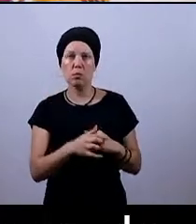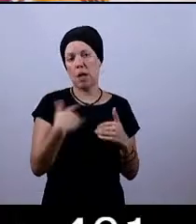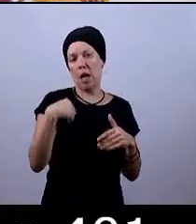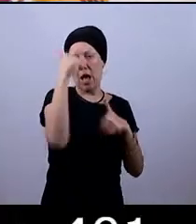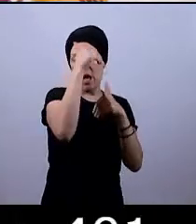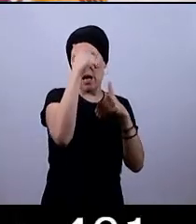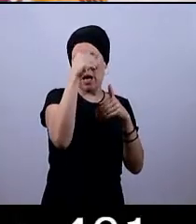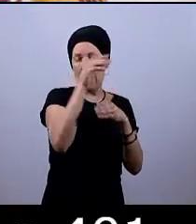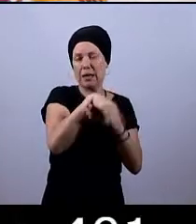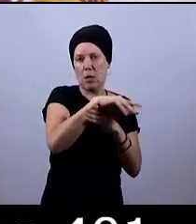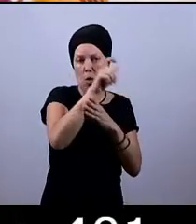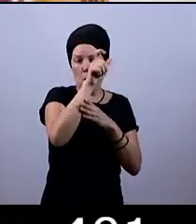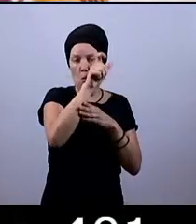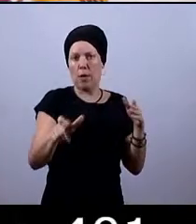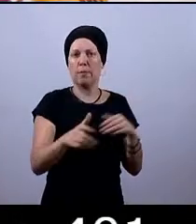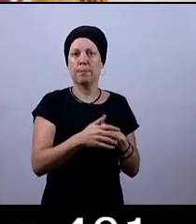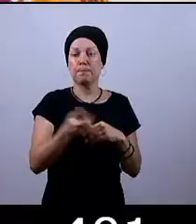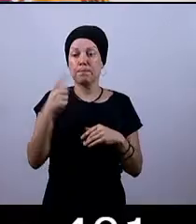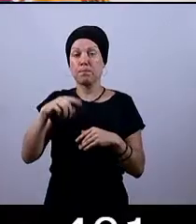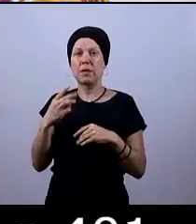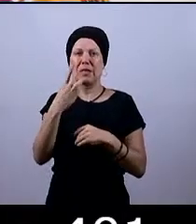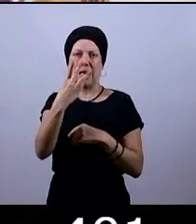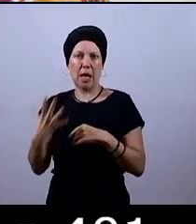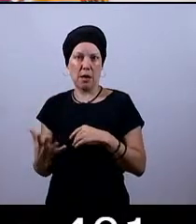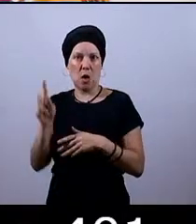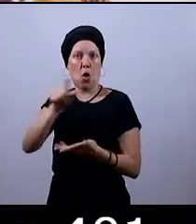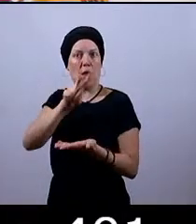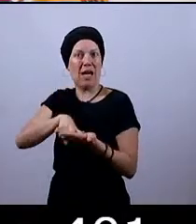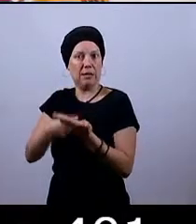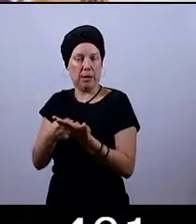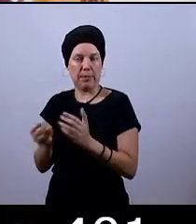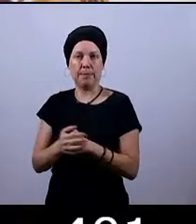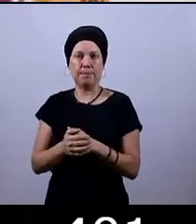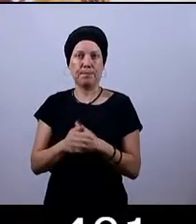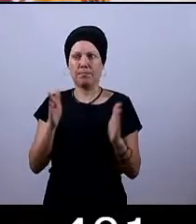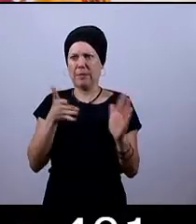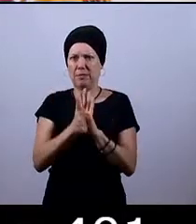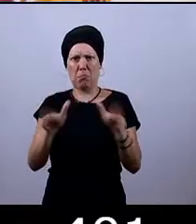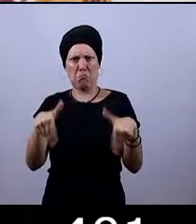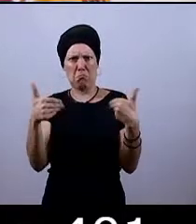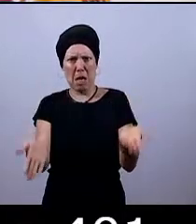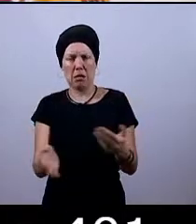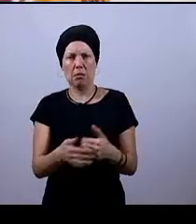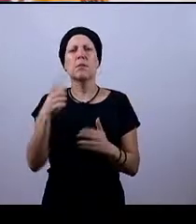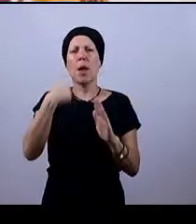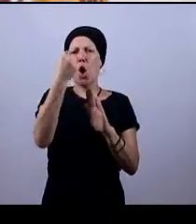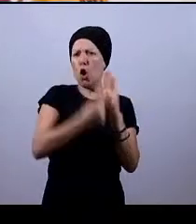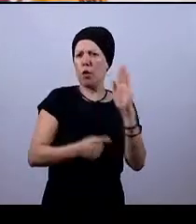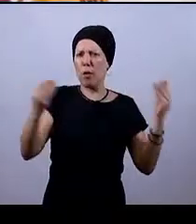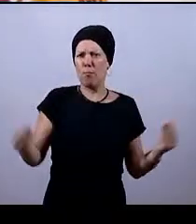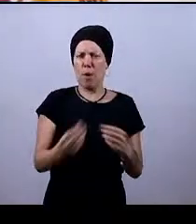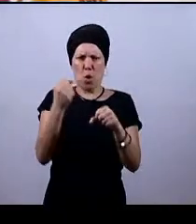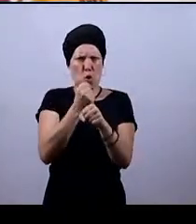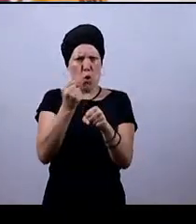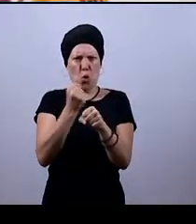ATE y a 35 en el caso de los intérpretes, más numerosos y además con mejores condiciones laborales, pasando de